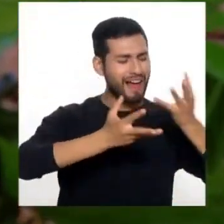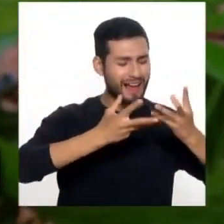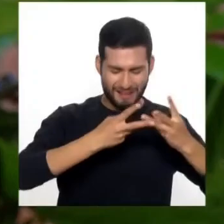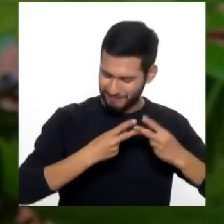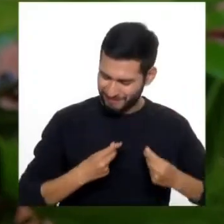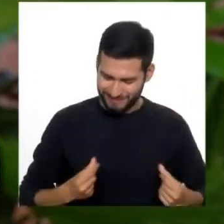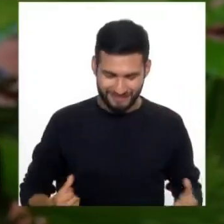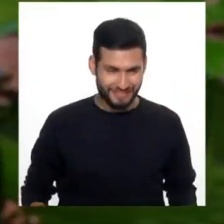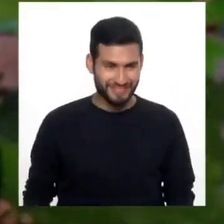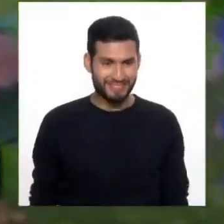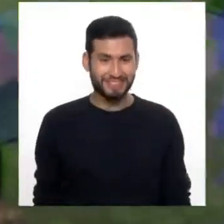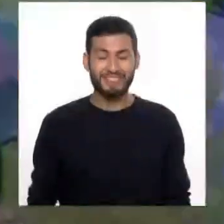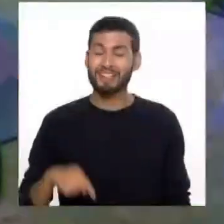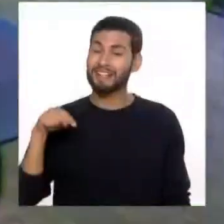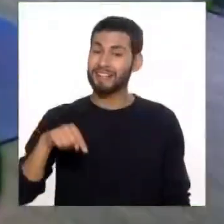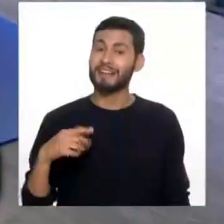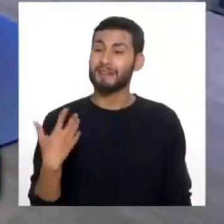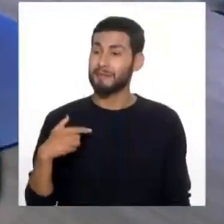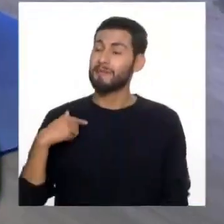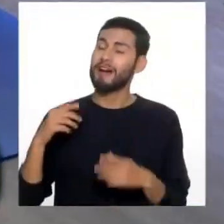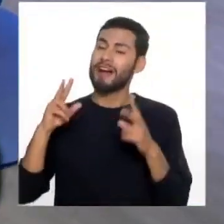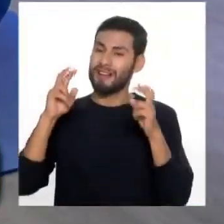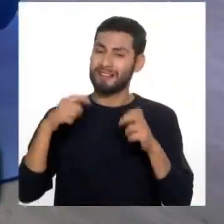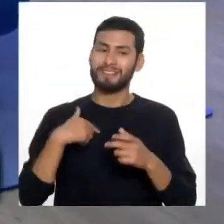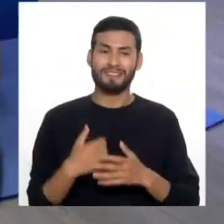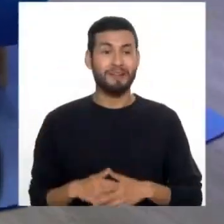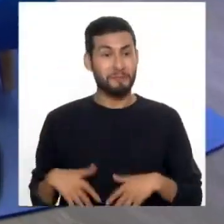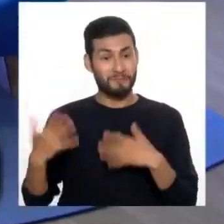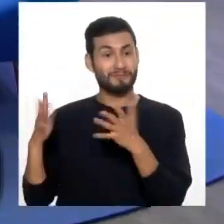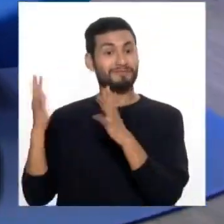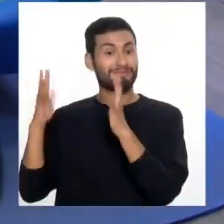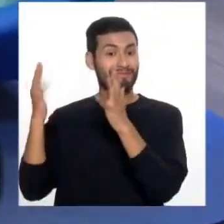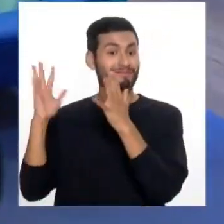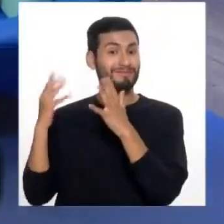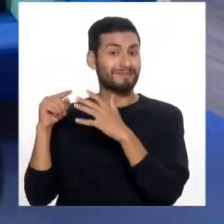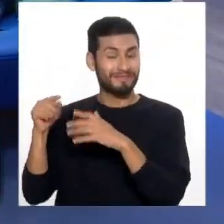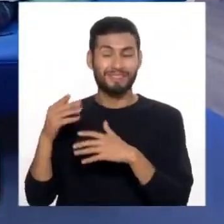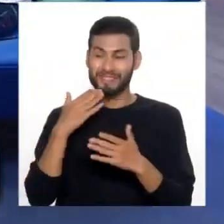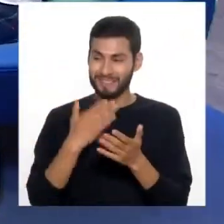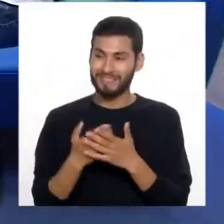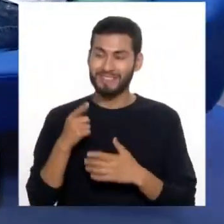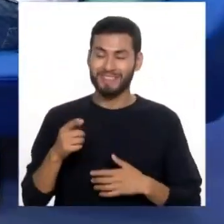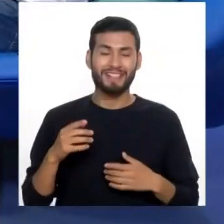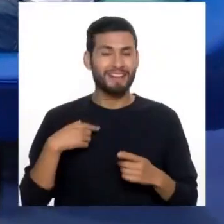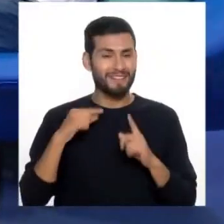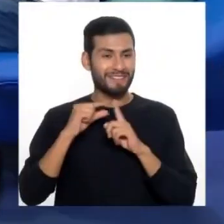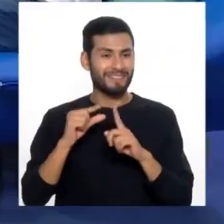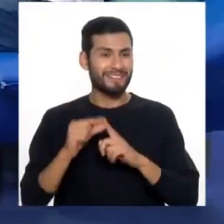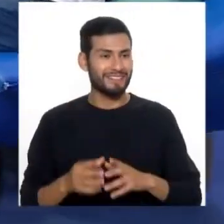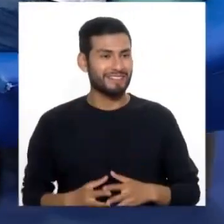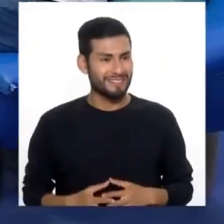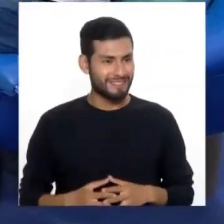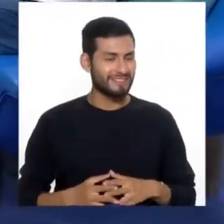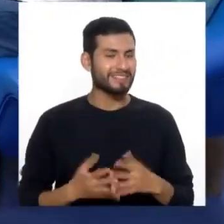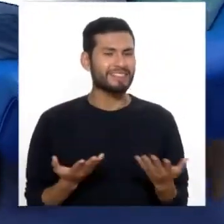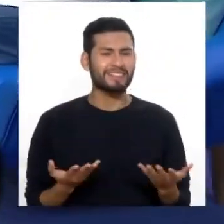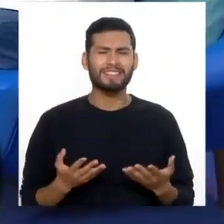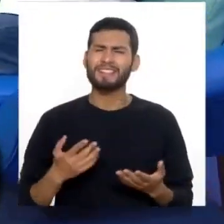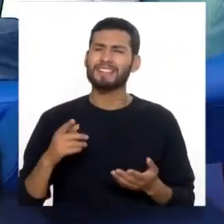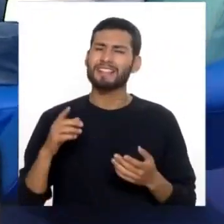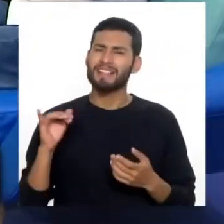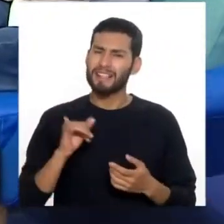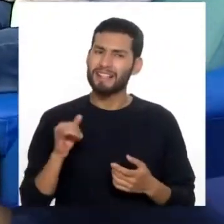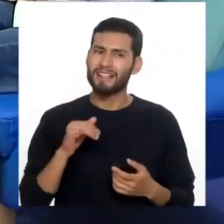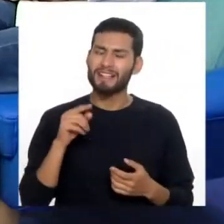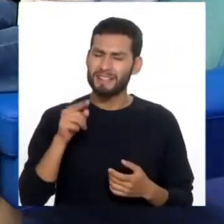palabras. Es uno de los temas de mis sueños. Se titula Me sobran las palabras, ¿no? Bueno, y también